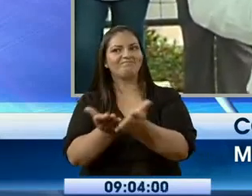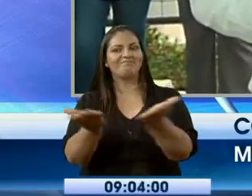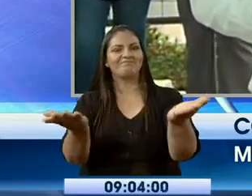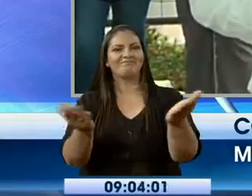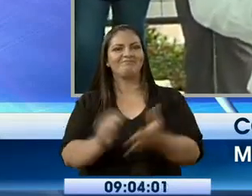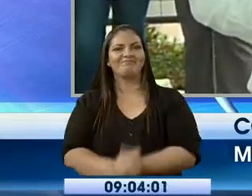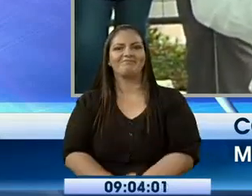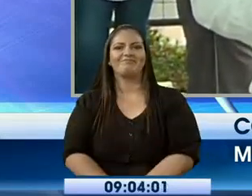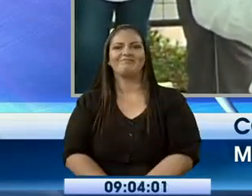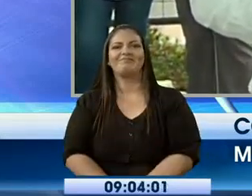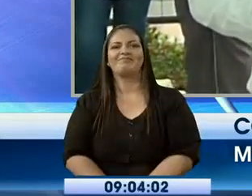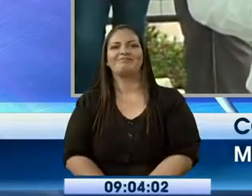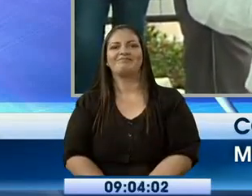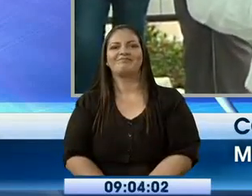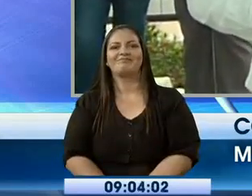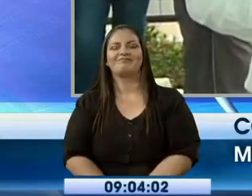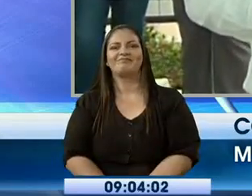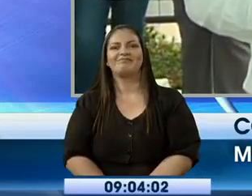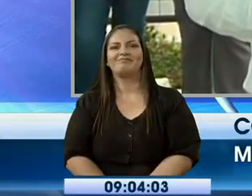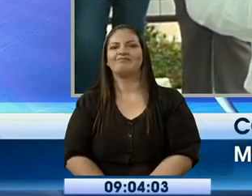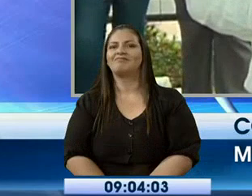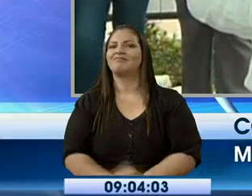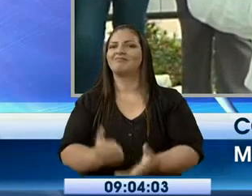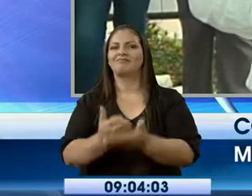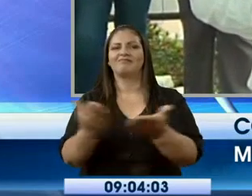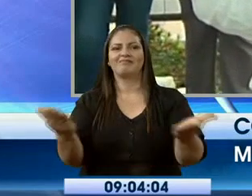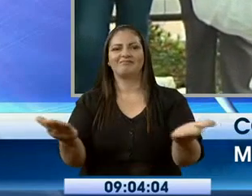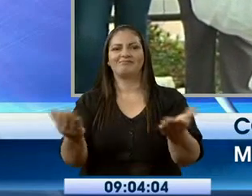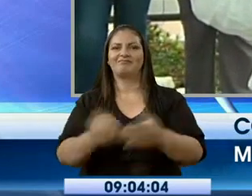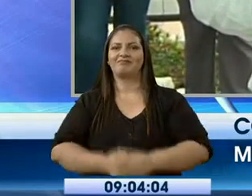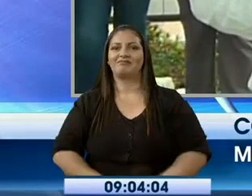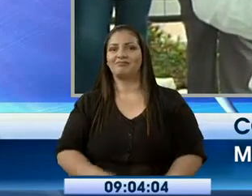puedan participar, pues, y están participando, todos merecen premios, aunque